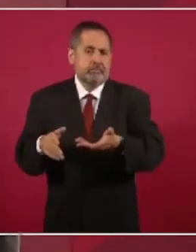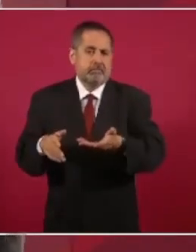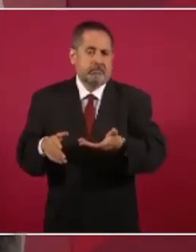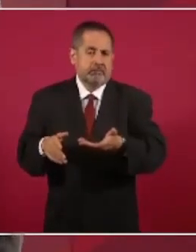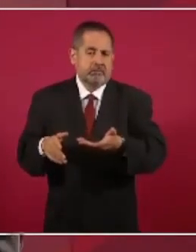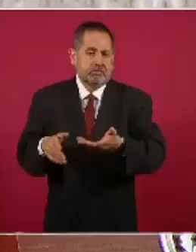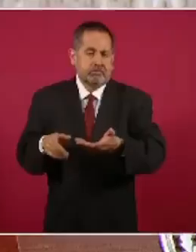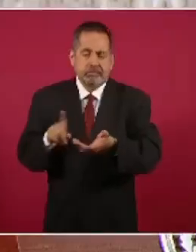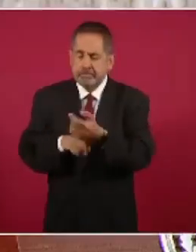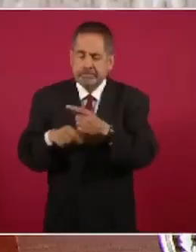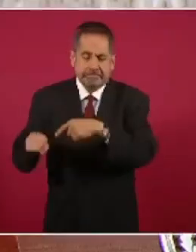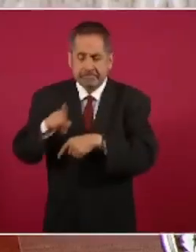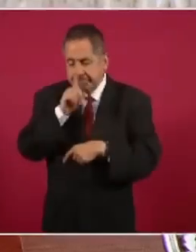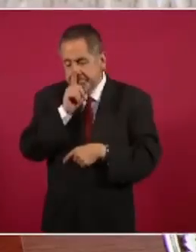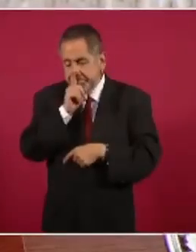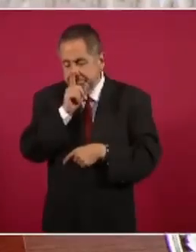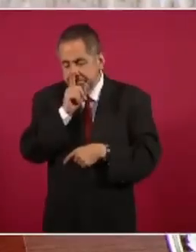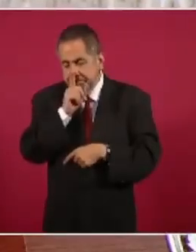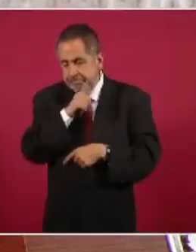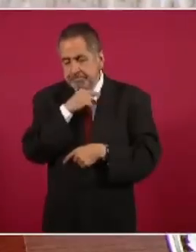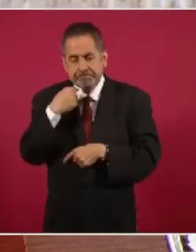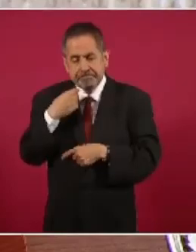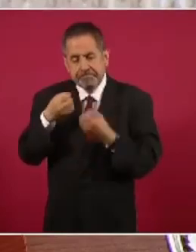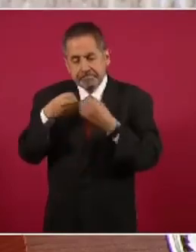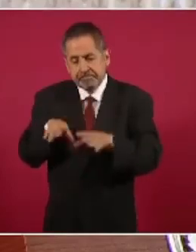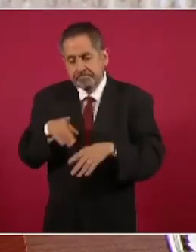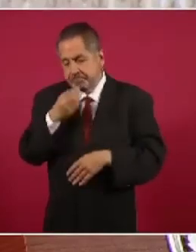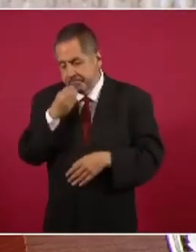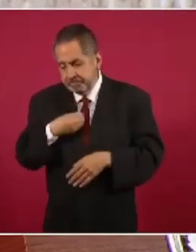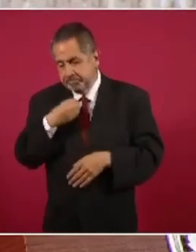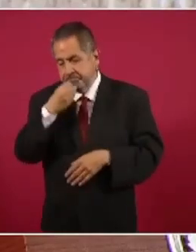la llevaban de perder.